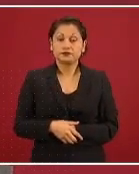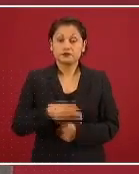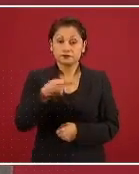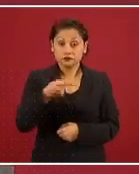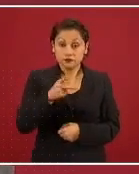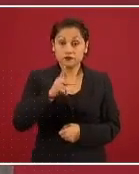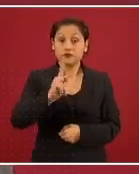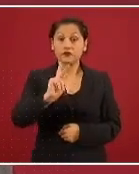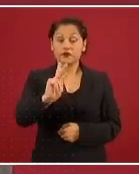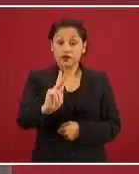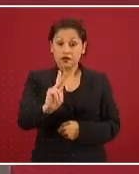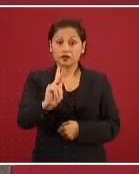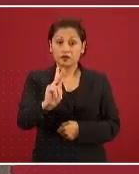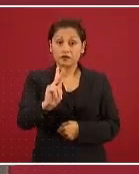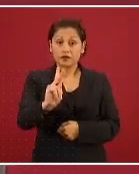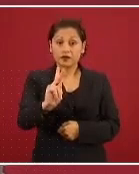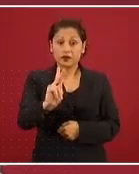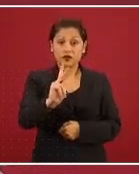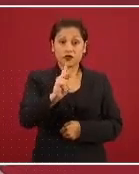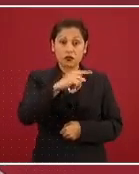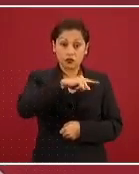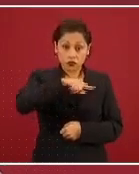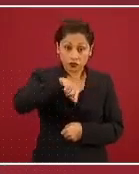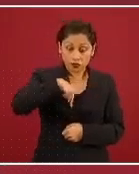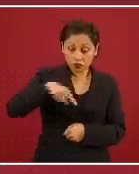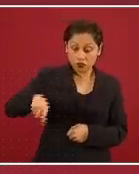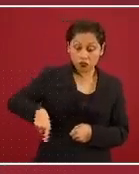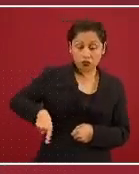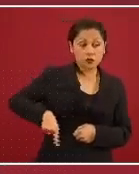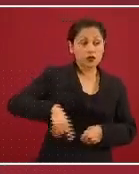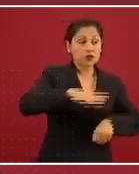desatención a los llamados que hacemos.